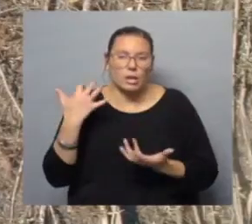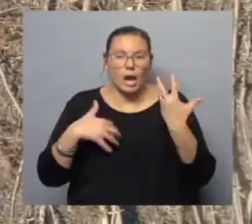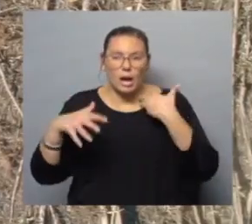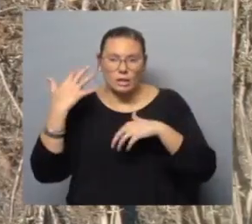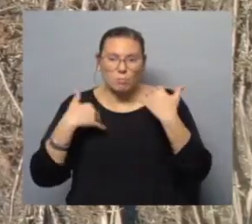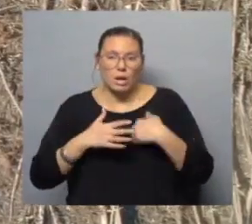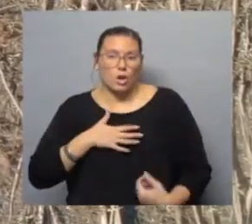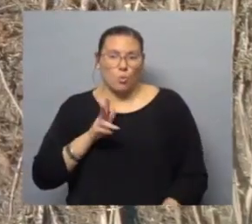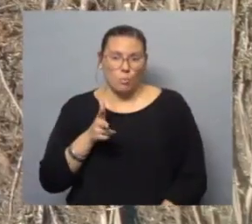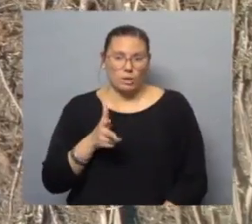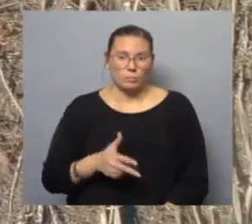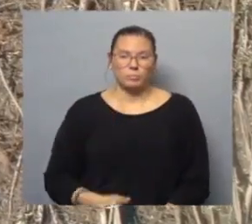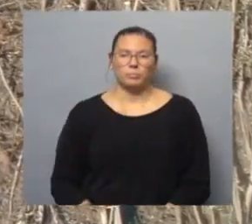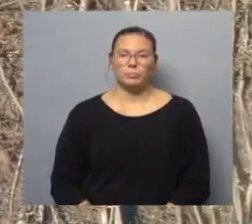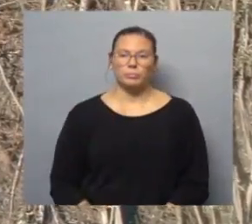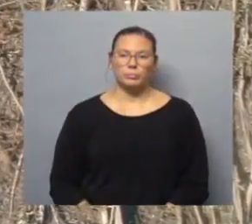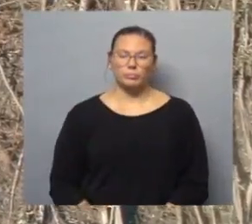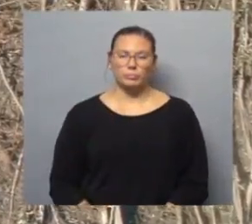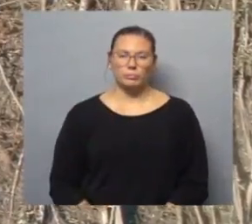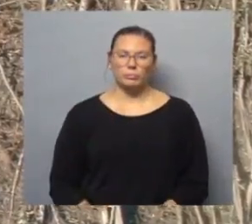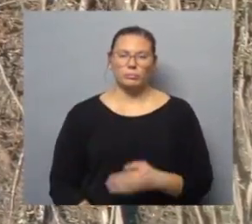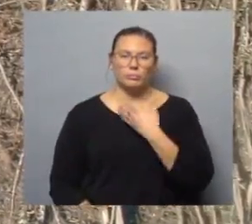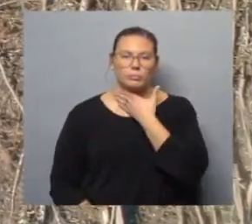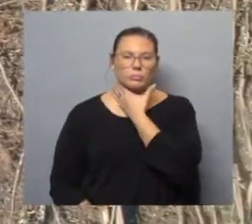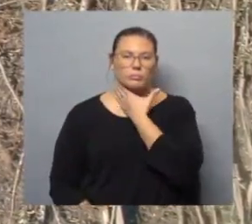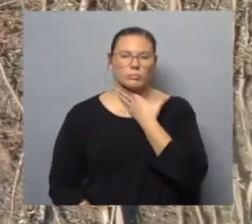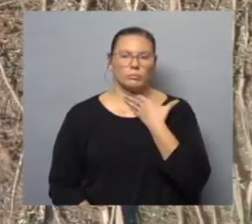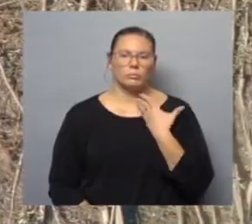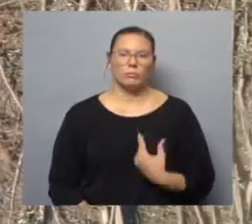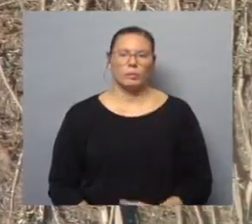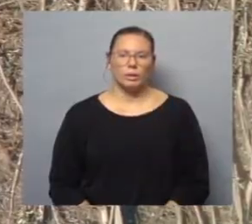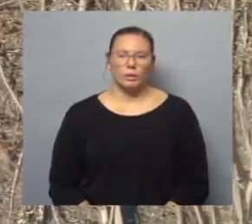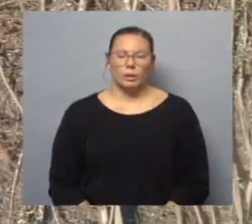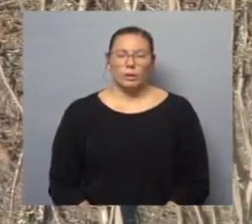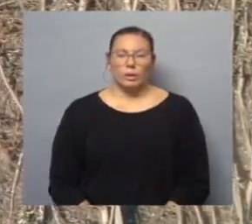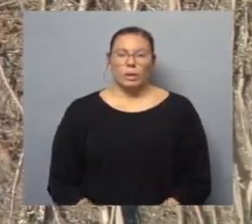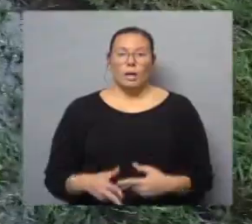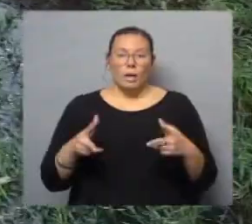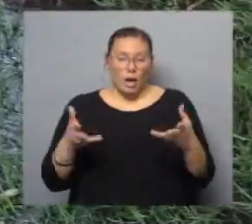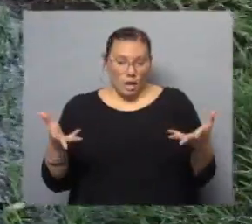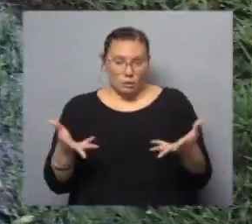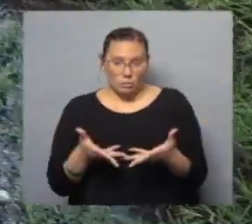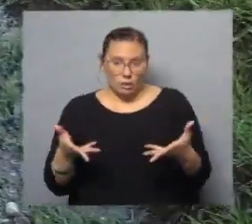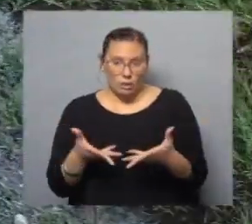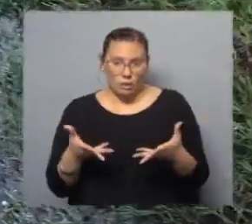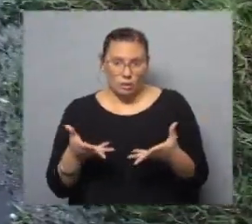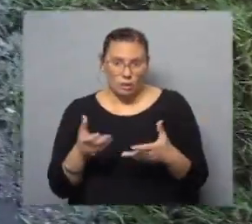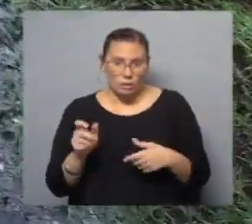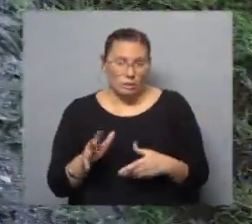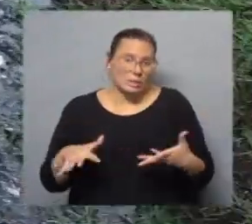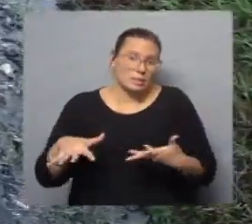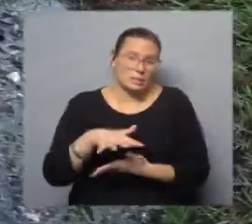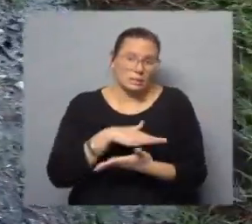entre humanos. En esta época actual, caracterizada por ese